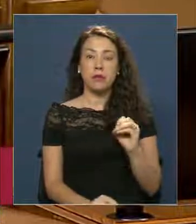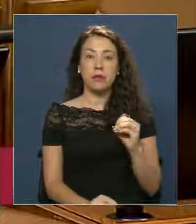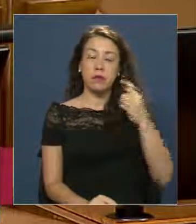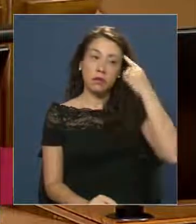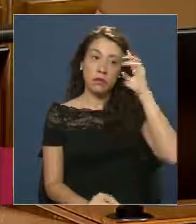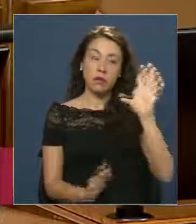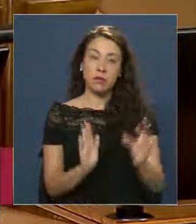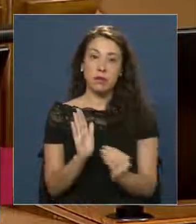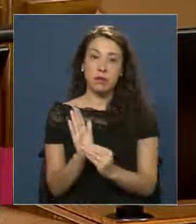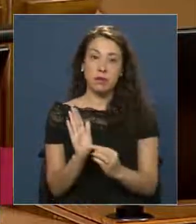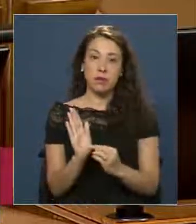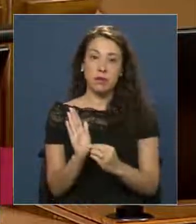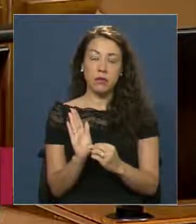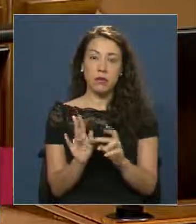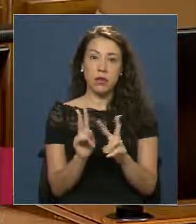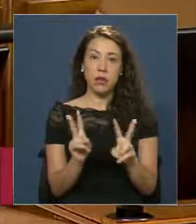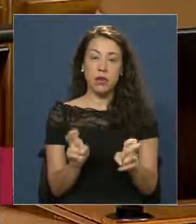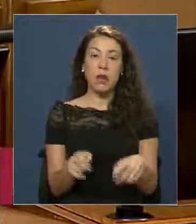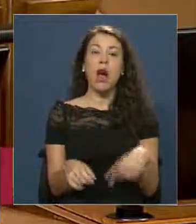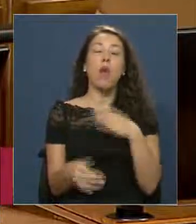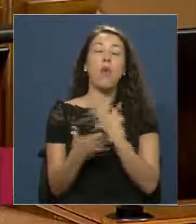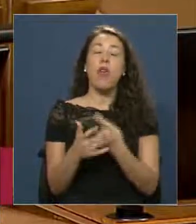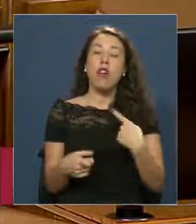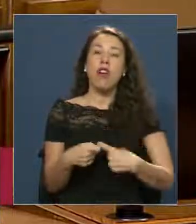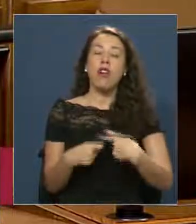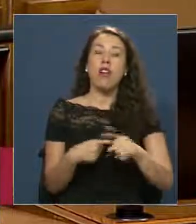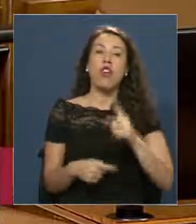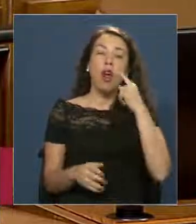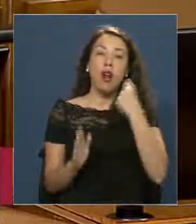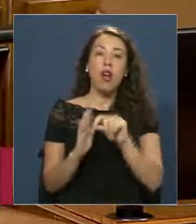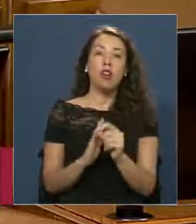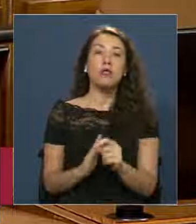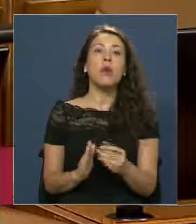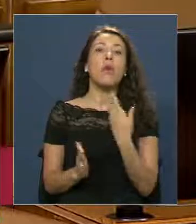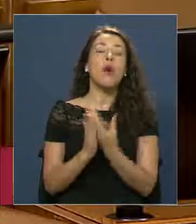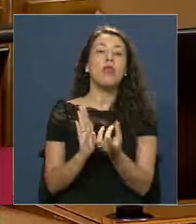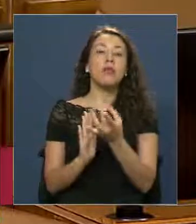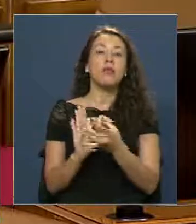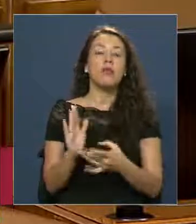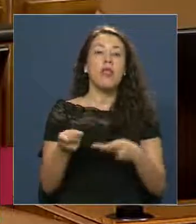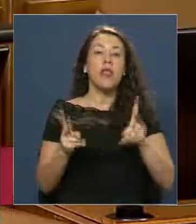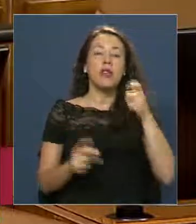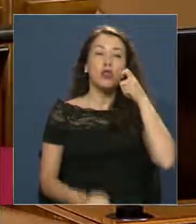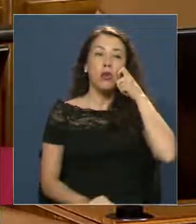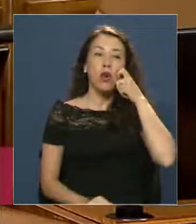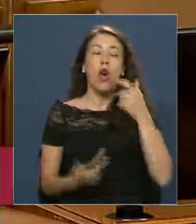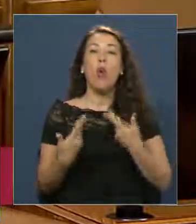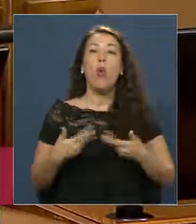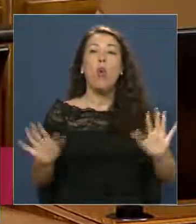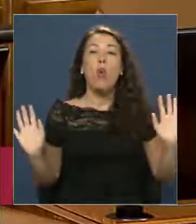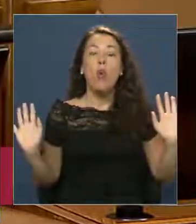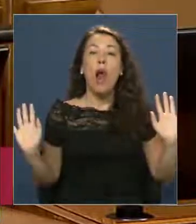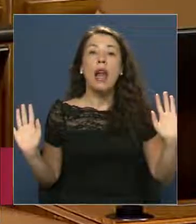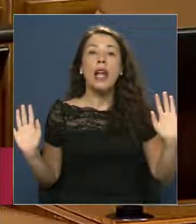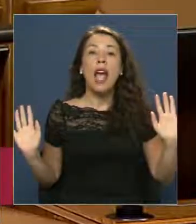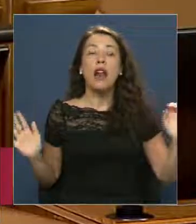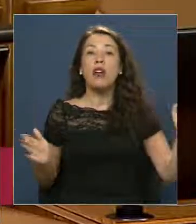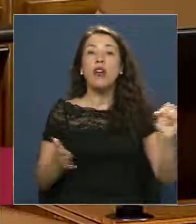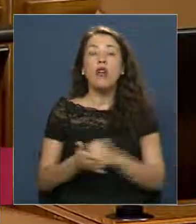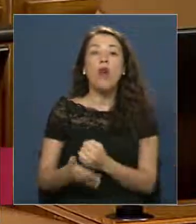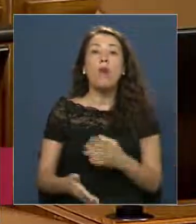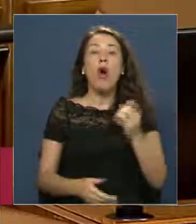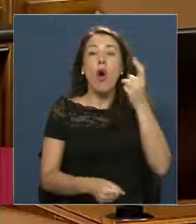para incluir en el tema de la negación, claro, la negación de violaciones a los derechos humanos de cualquier dictadura.